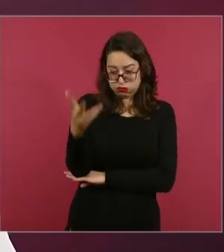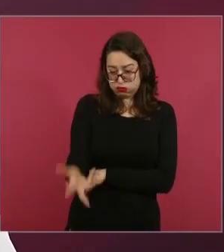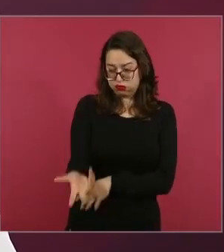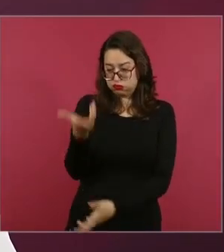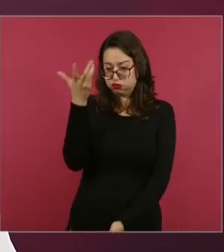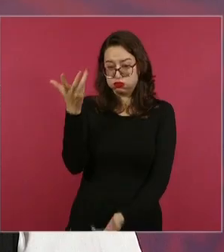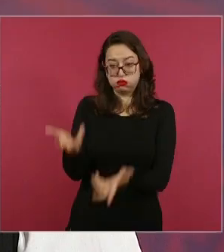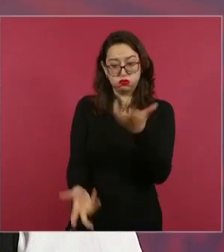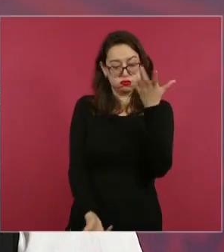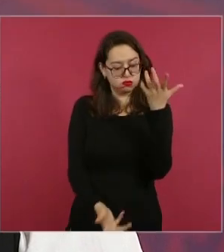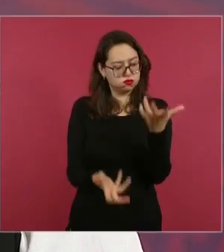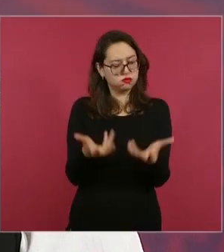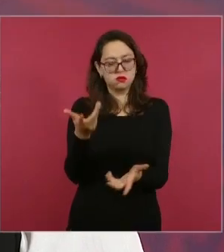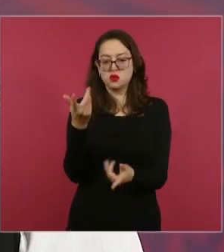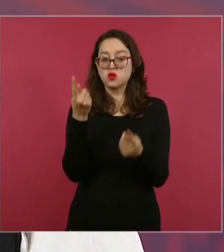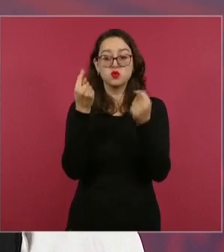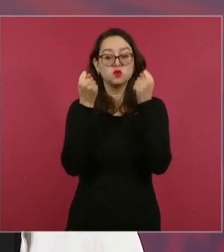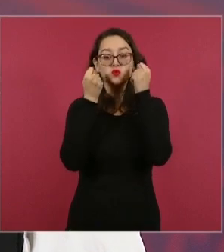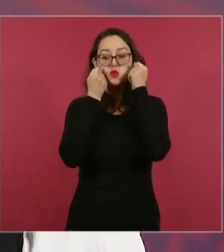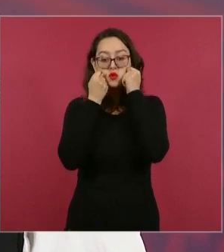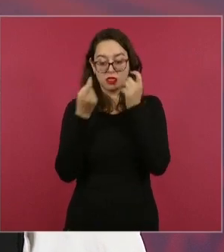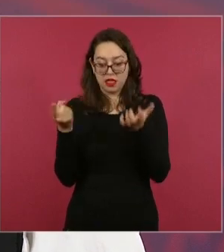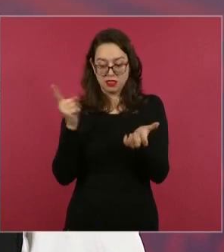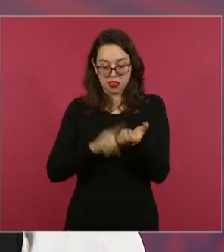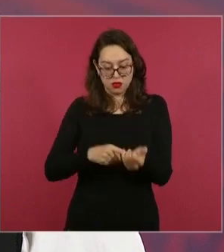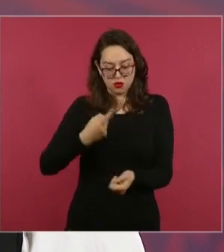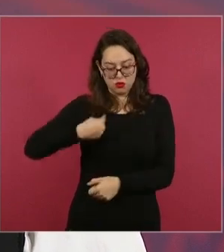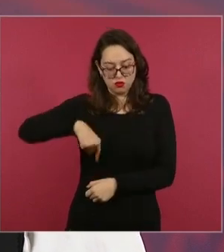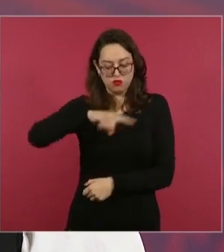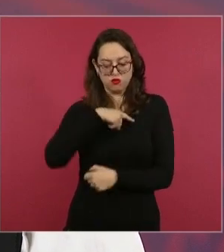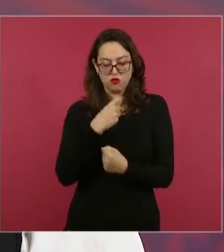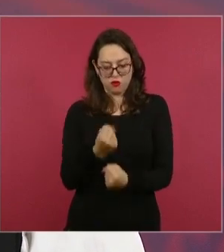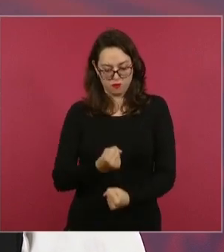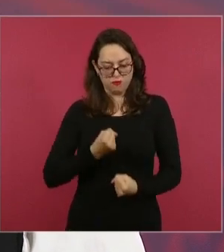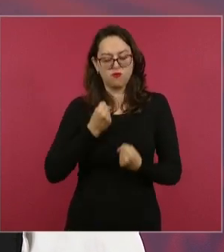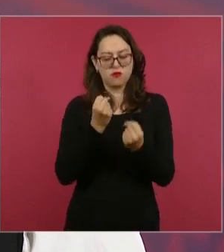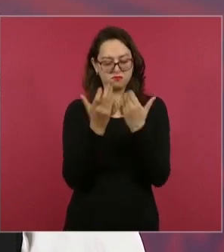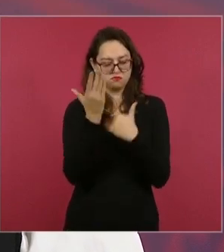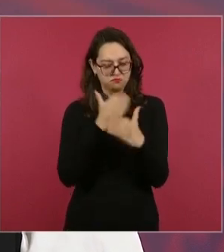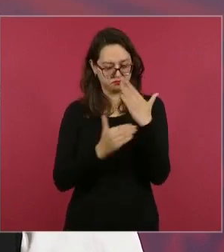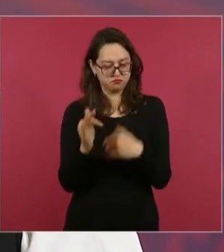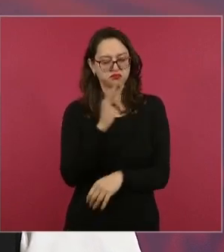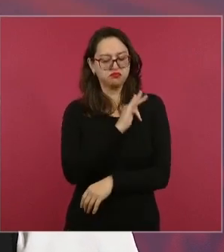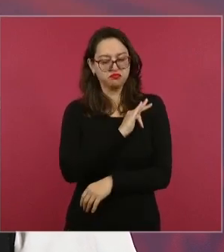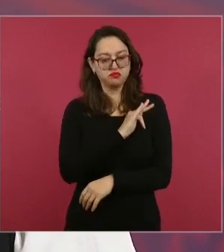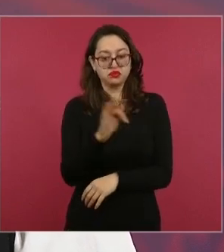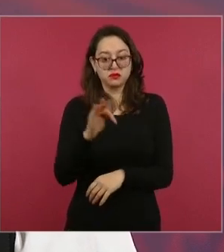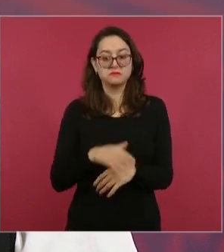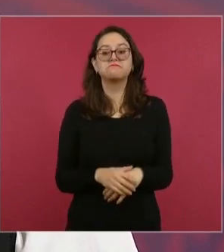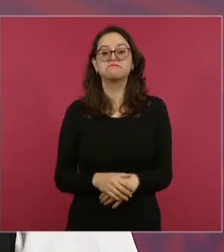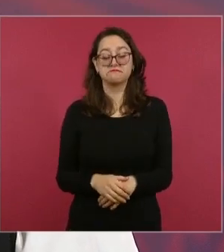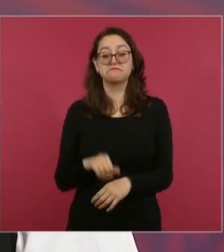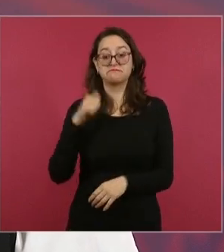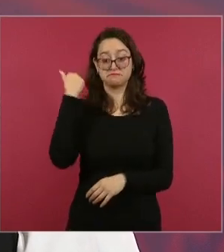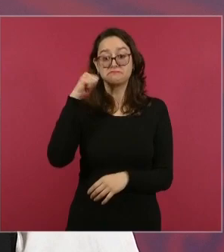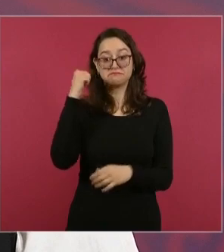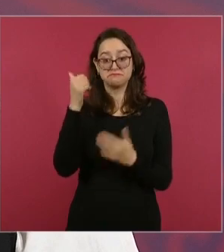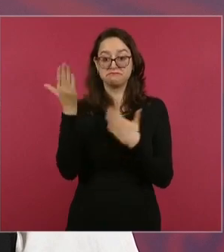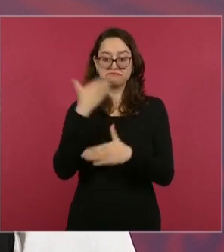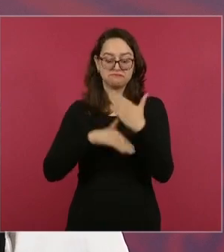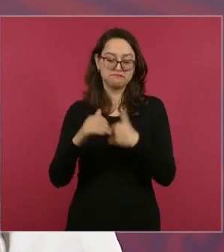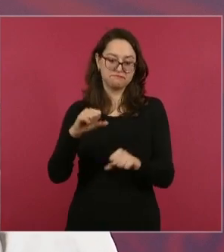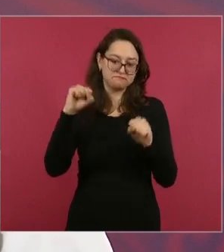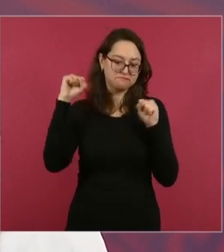nada podrá matar nuestras raíces Acapulco nuevamente Se pondrá de que viva